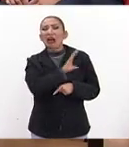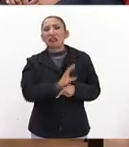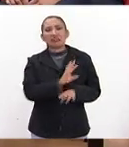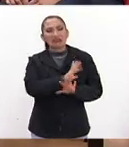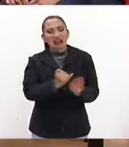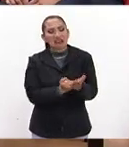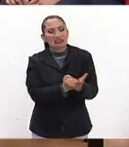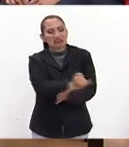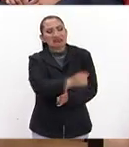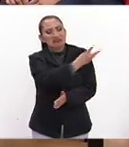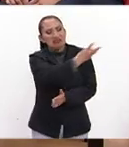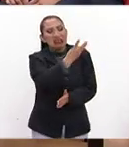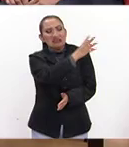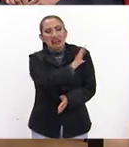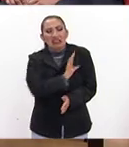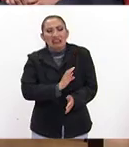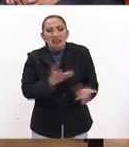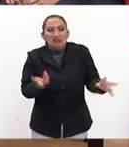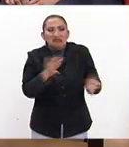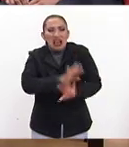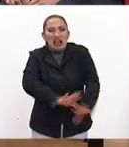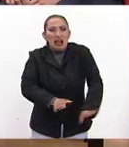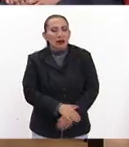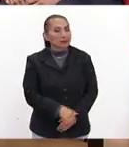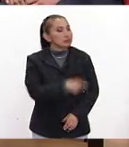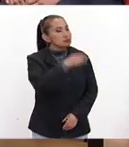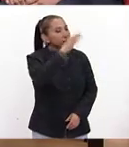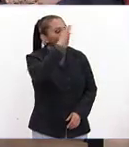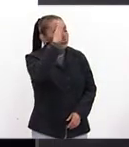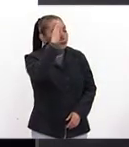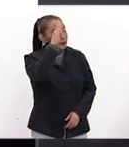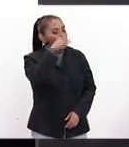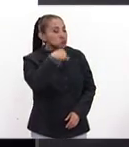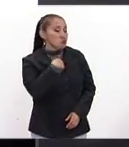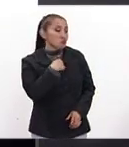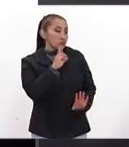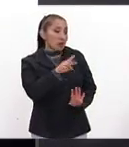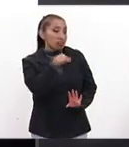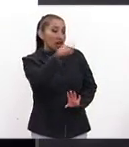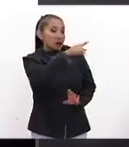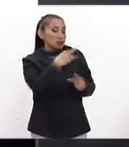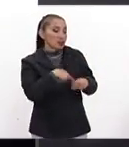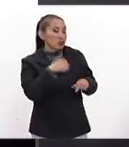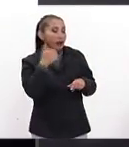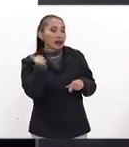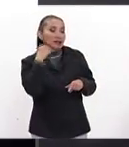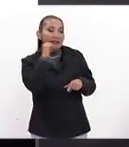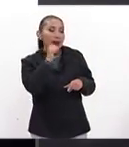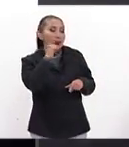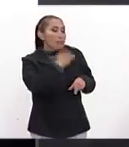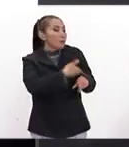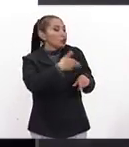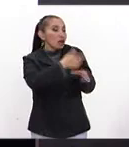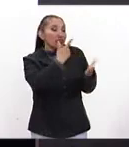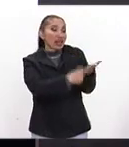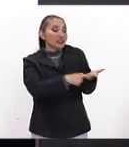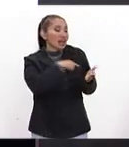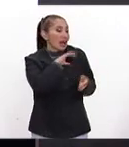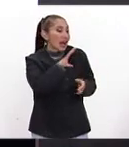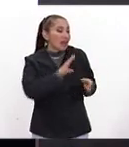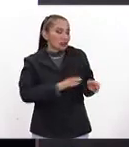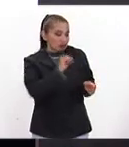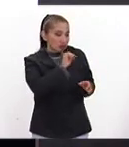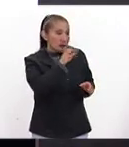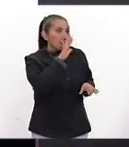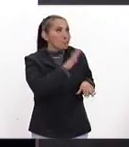ya es un hecho que son los candidatos? ¿Tú qué opinas? Pues mira, yo lo que le diría a la ciudadanía es que cada vez los procesos internos de los candidatos